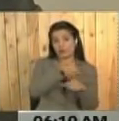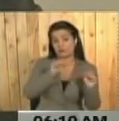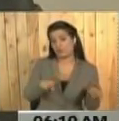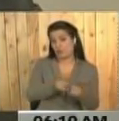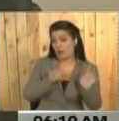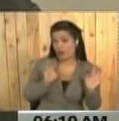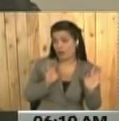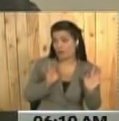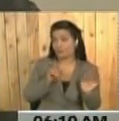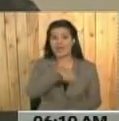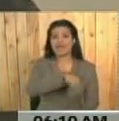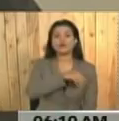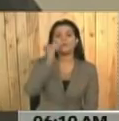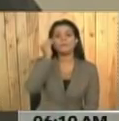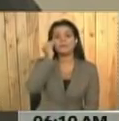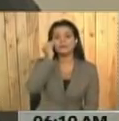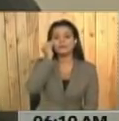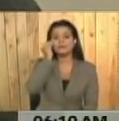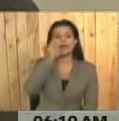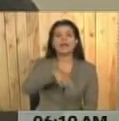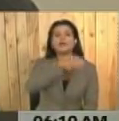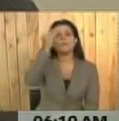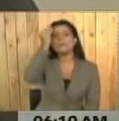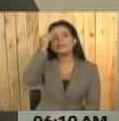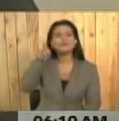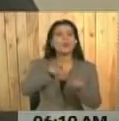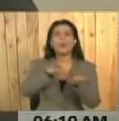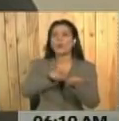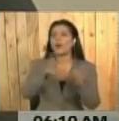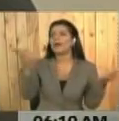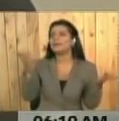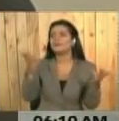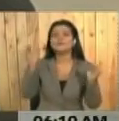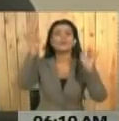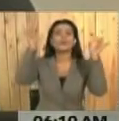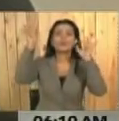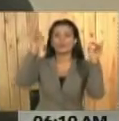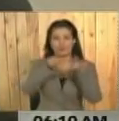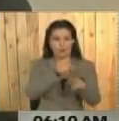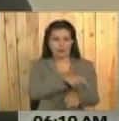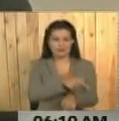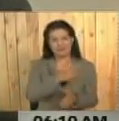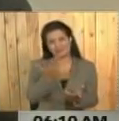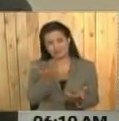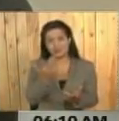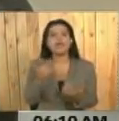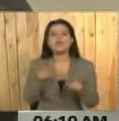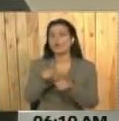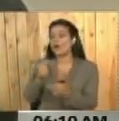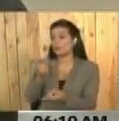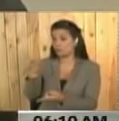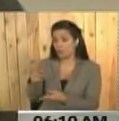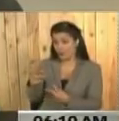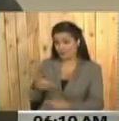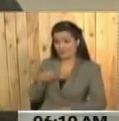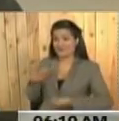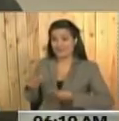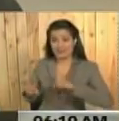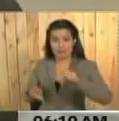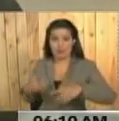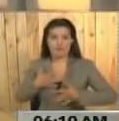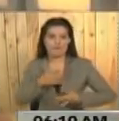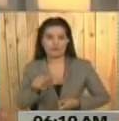vendido y vendido fantasía son como estas ofertas engañosas no pague ahora y disfrute después no